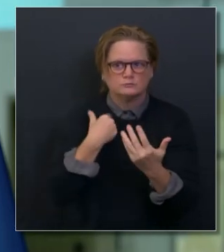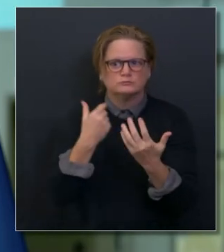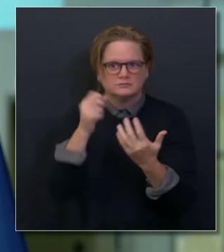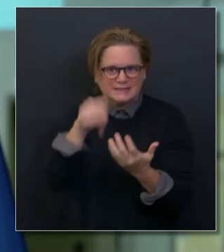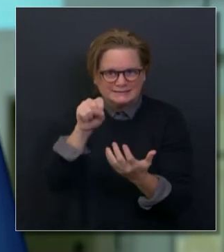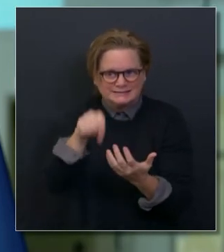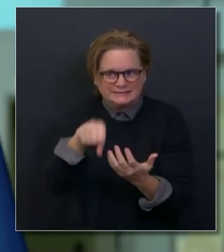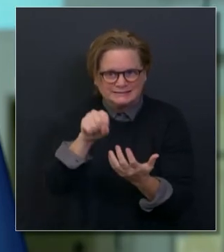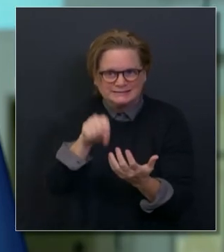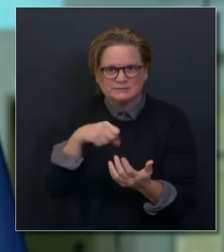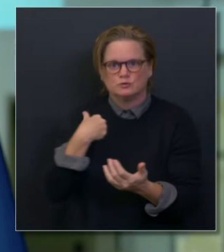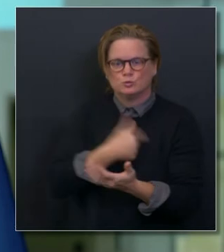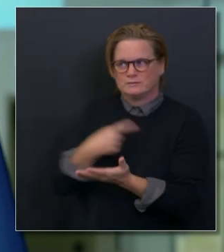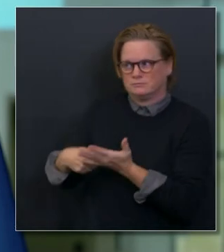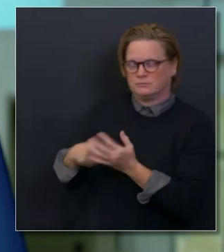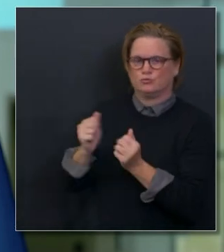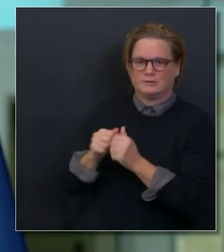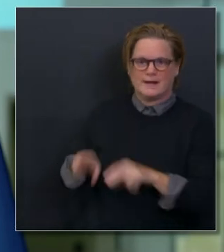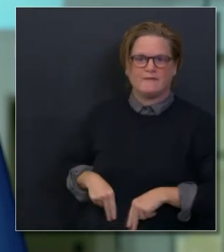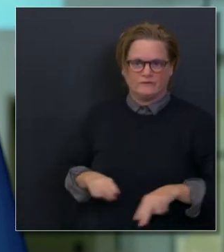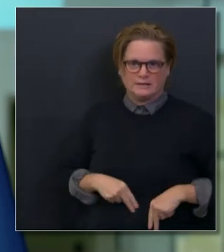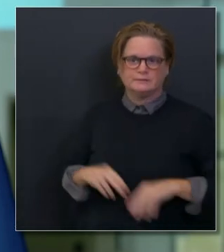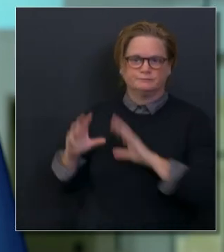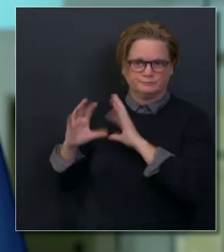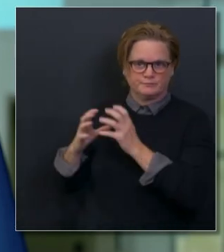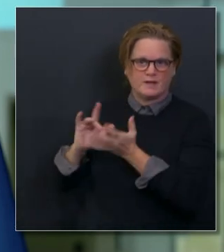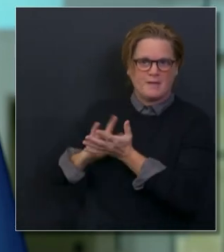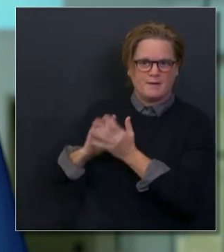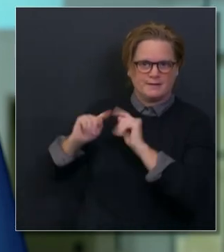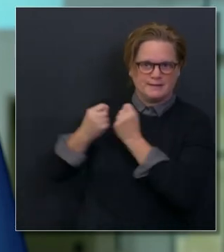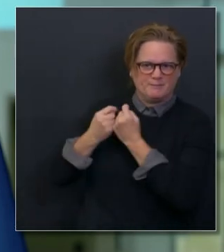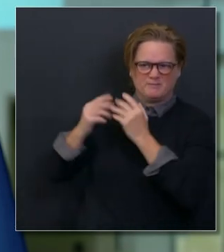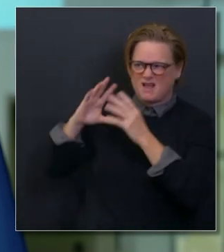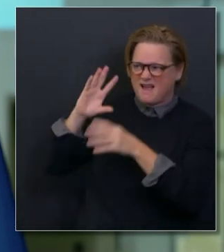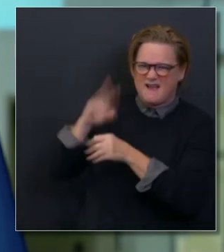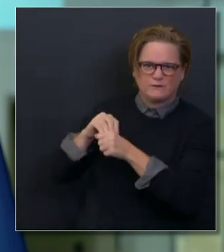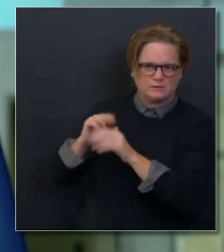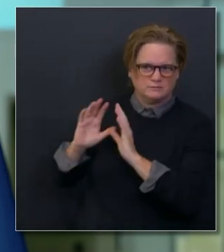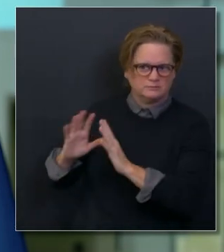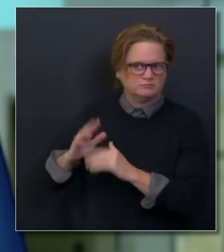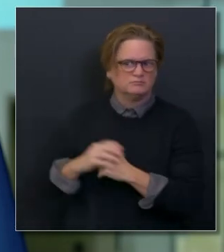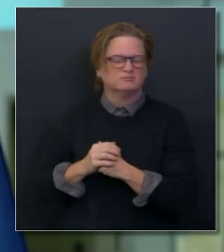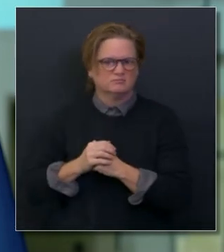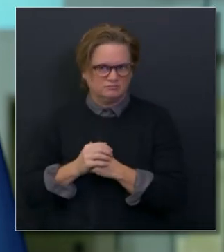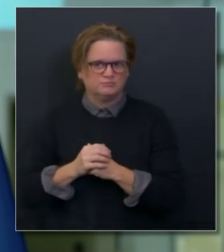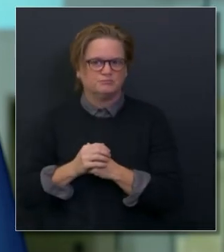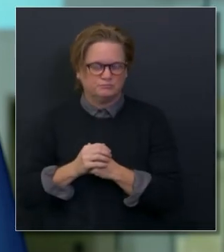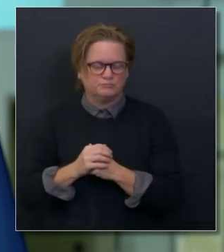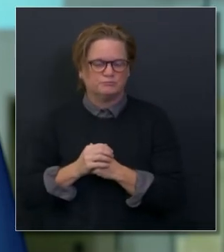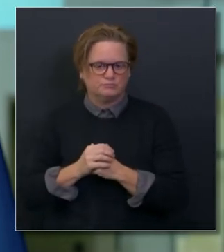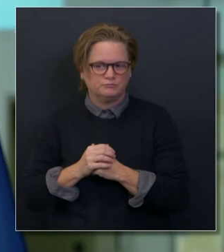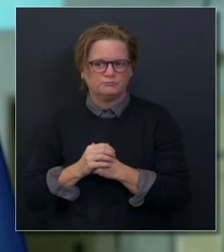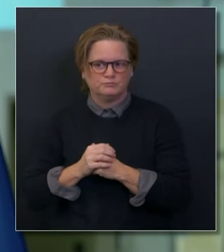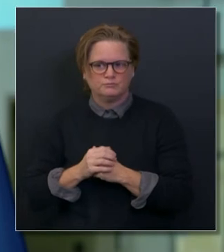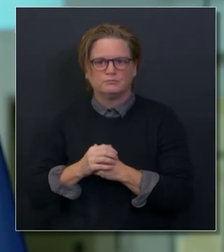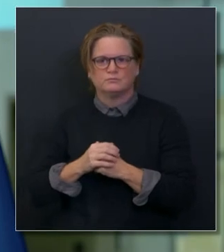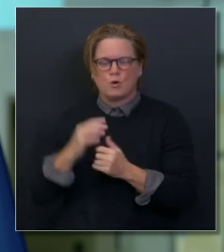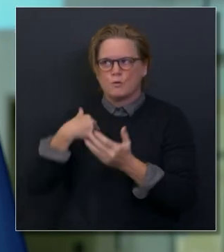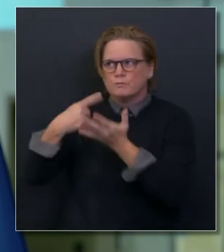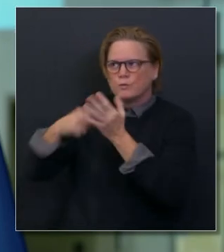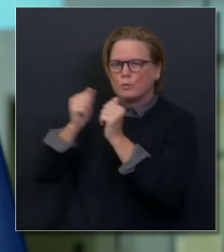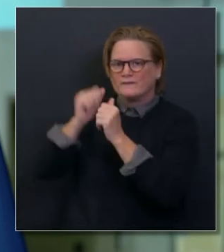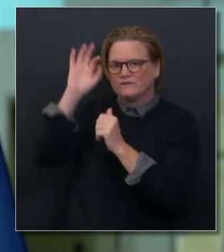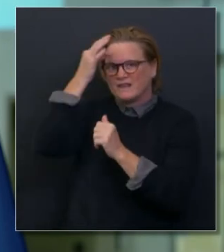estas conversaciones recientes en ese espacio, pero ninguna petición formal ha sido difundida. Actualmente la petición es